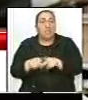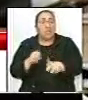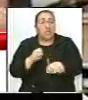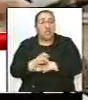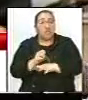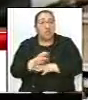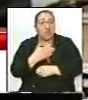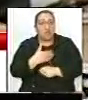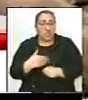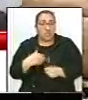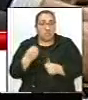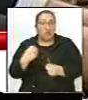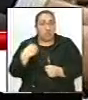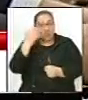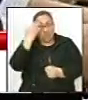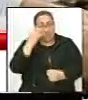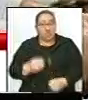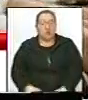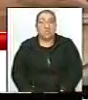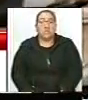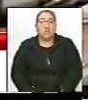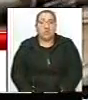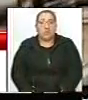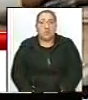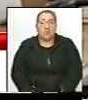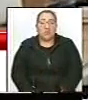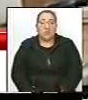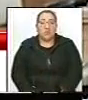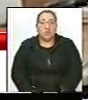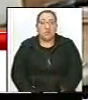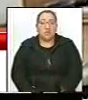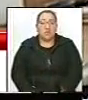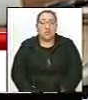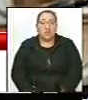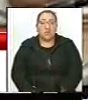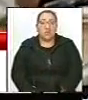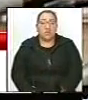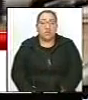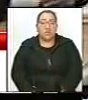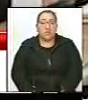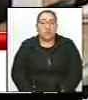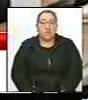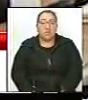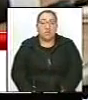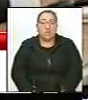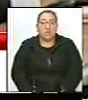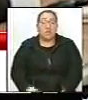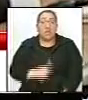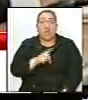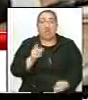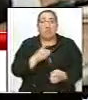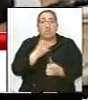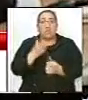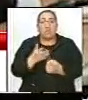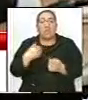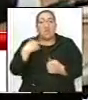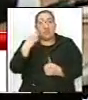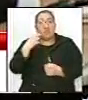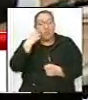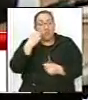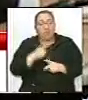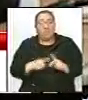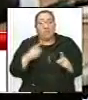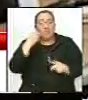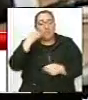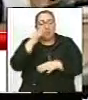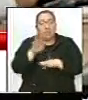presidente. Porque si bien es cierto, cada congresista es de cada región y tiene problemáticas totalmente diferentes. Puno es diferente a Madre de